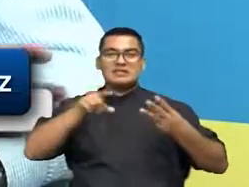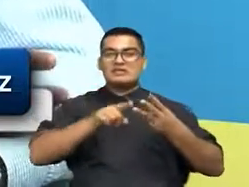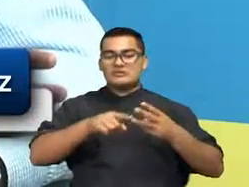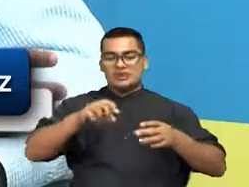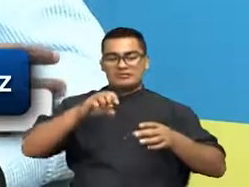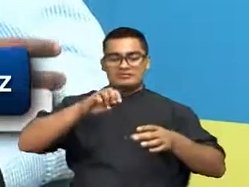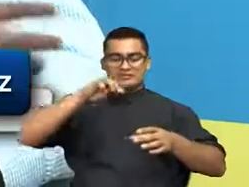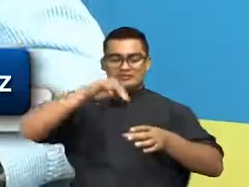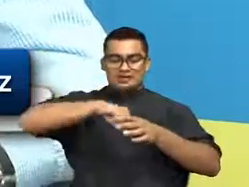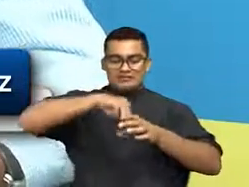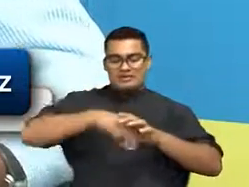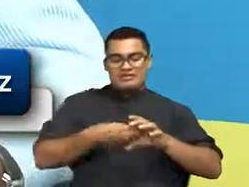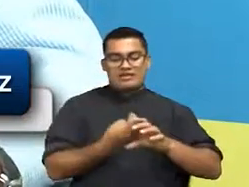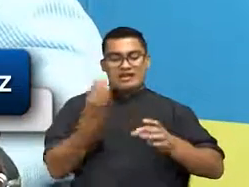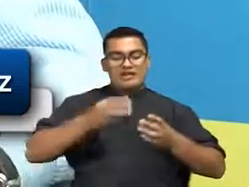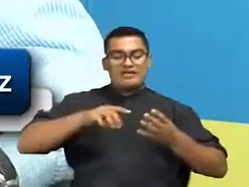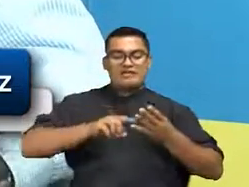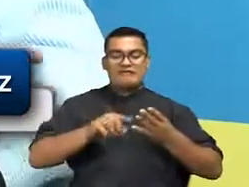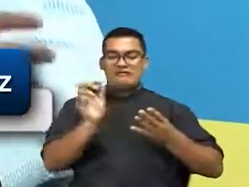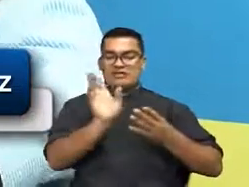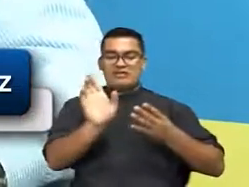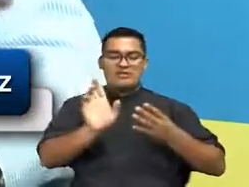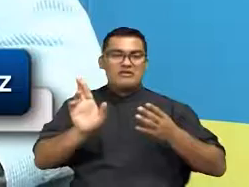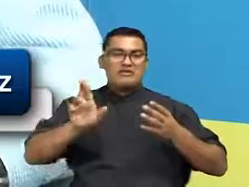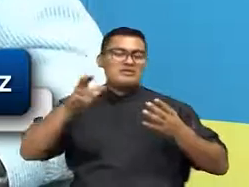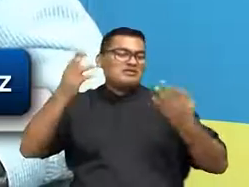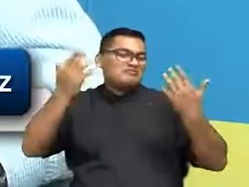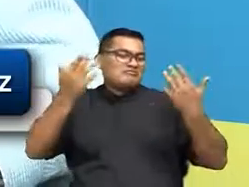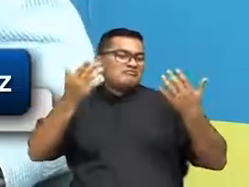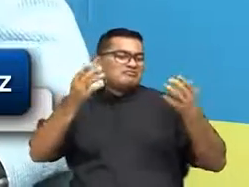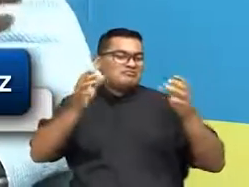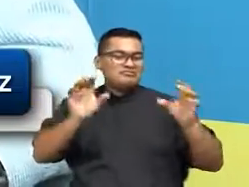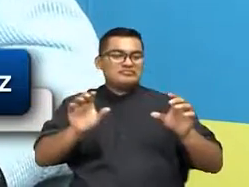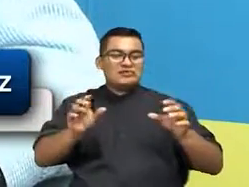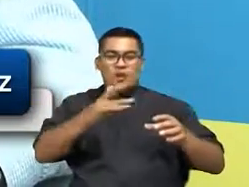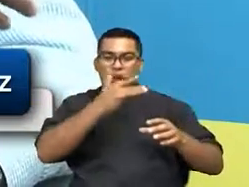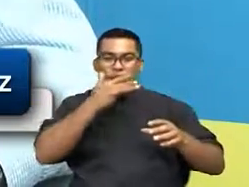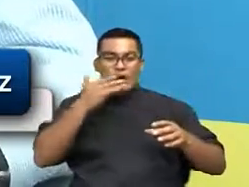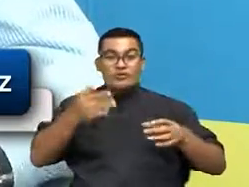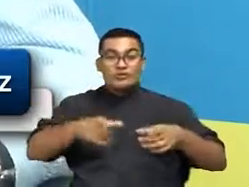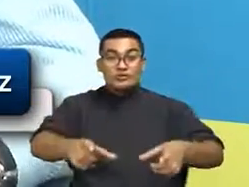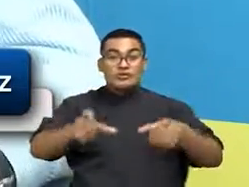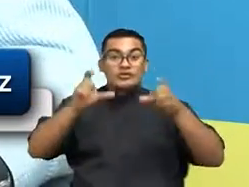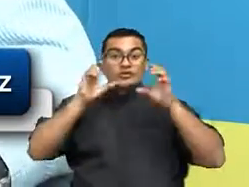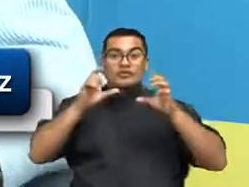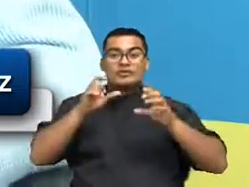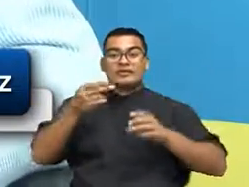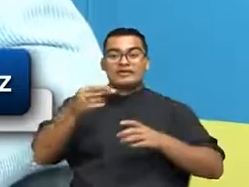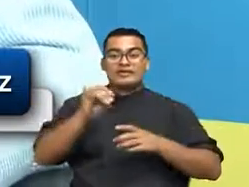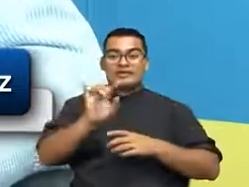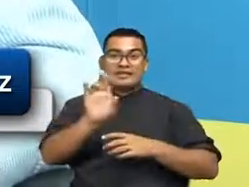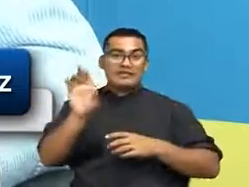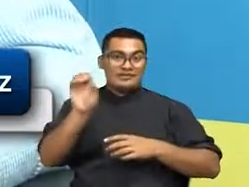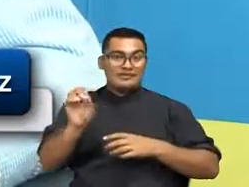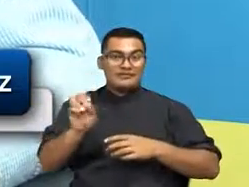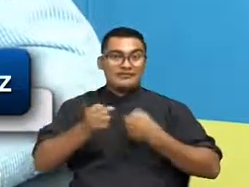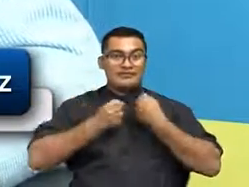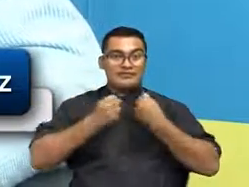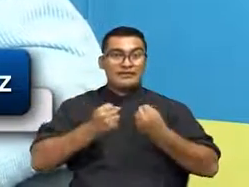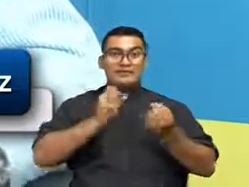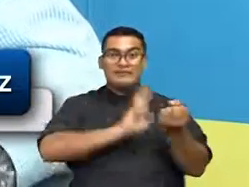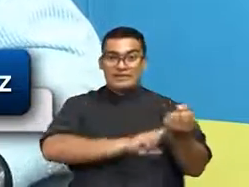pitaya, los frijoles, okay. o sea, su color lo dice todo. Son ricos en hierro, okay. en